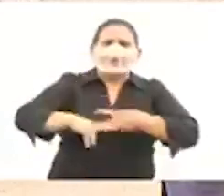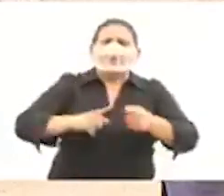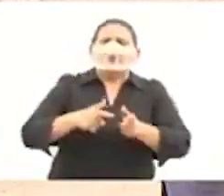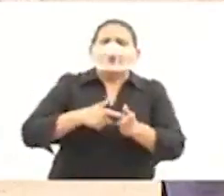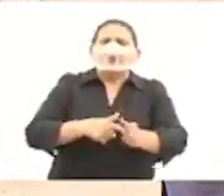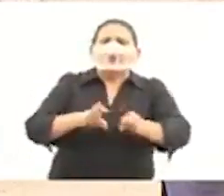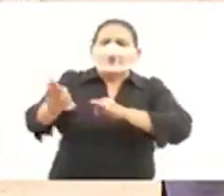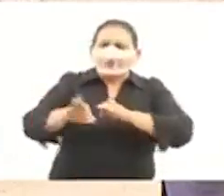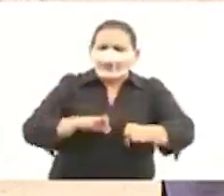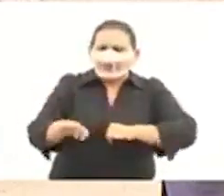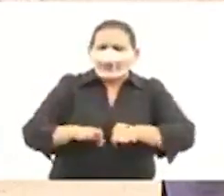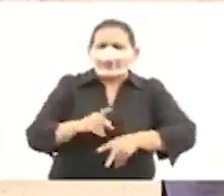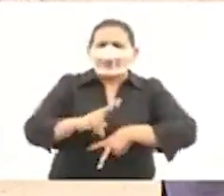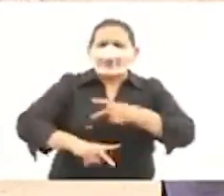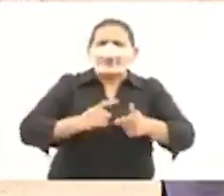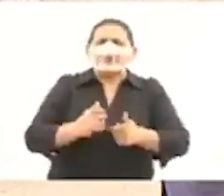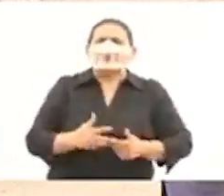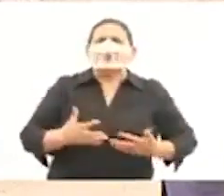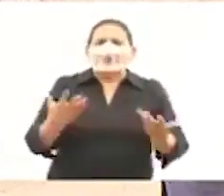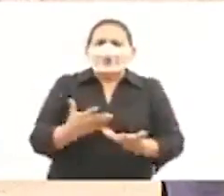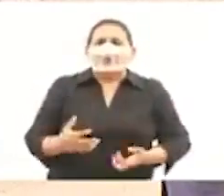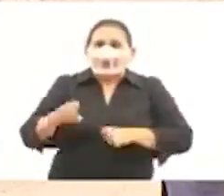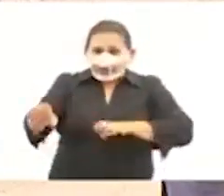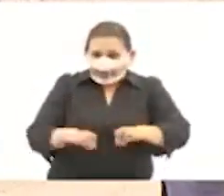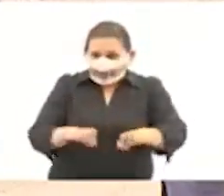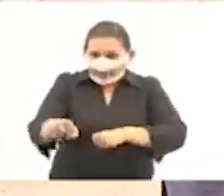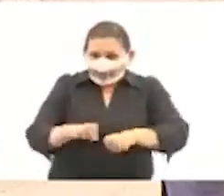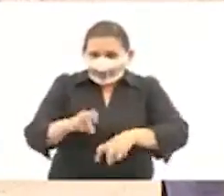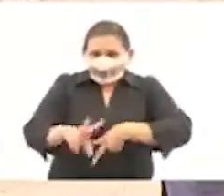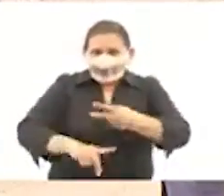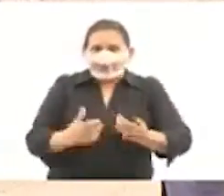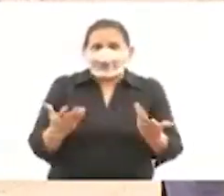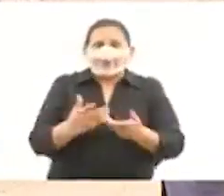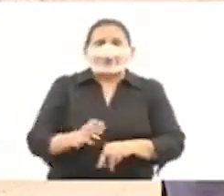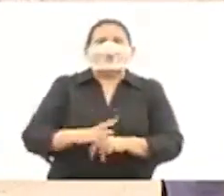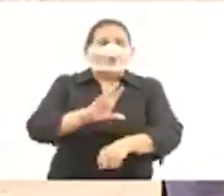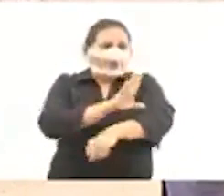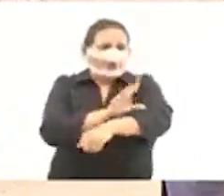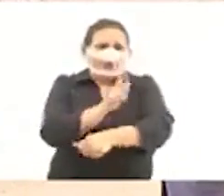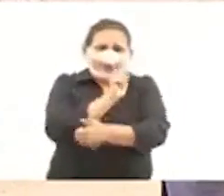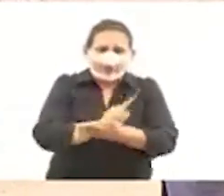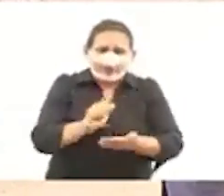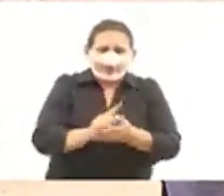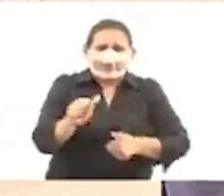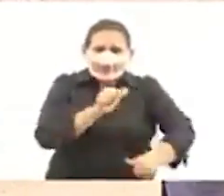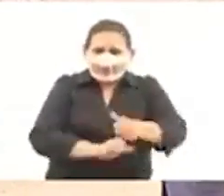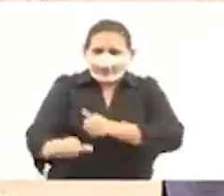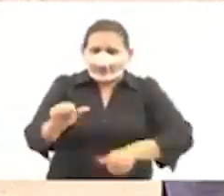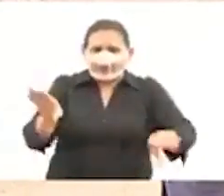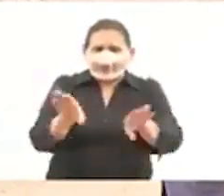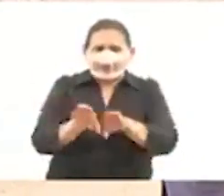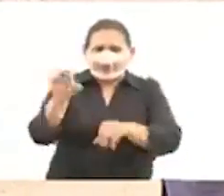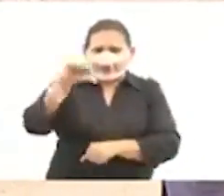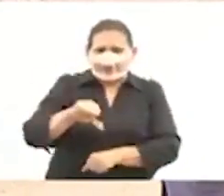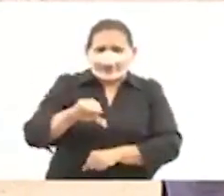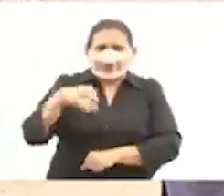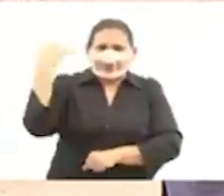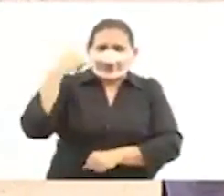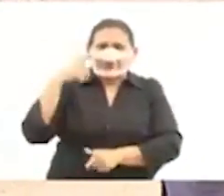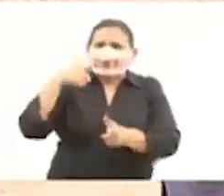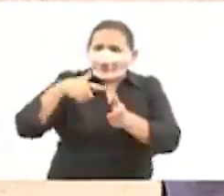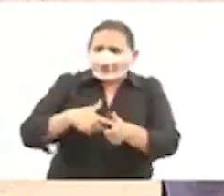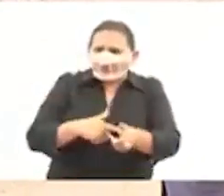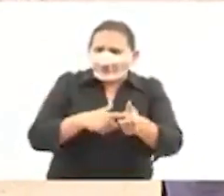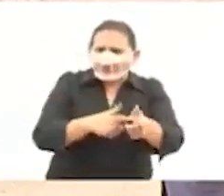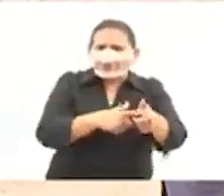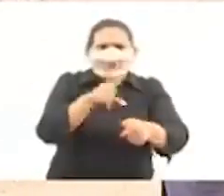seguir trabajando vamos a seguir generando empleo que vamos a seguir generando energía limpia renovable como la de hoy y que yucatán seguirá